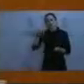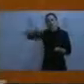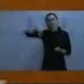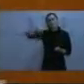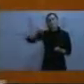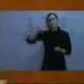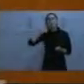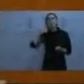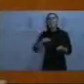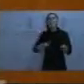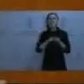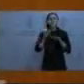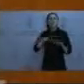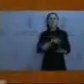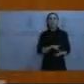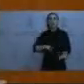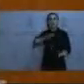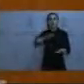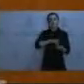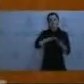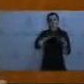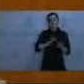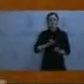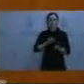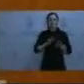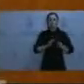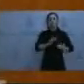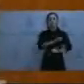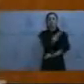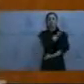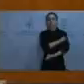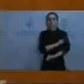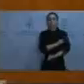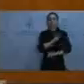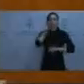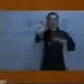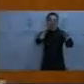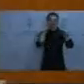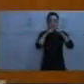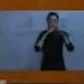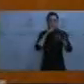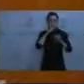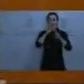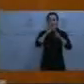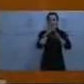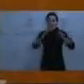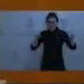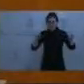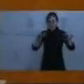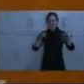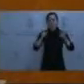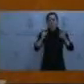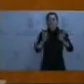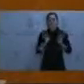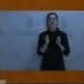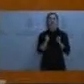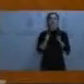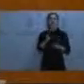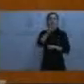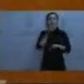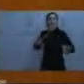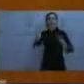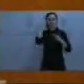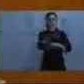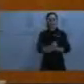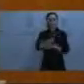haciendo con la sanidad animal en Asturias. Eslogan y actuaciones que arrojan a los ganaderos que van sufriendo sus